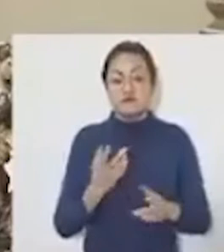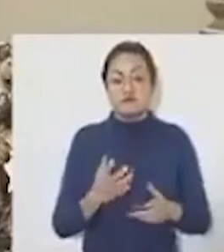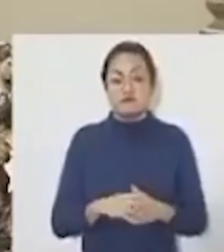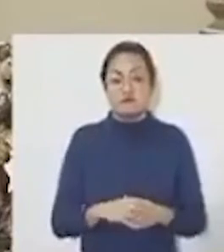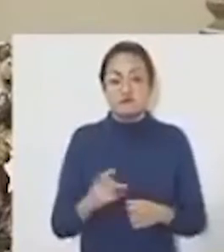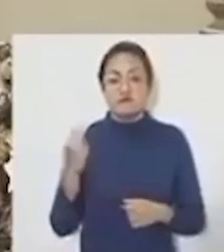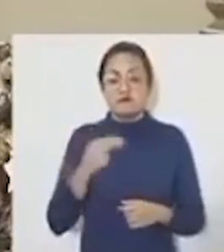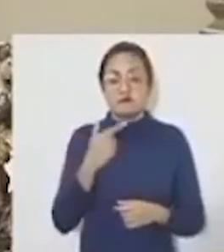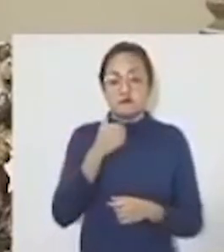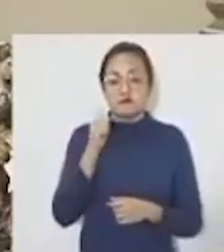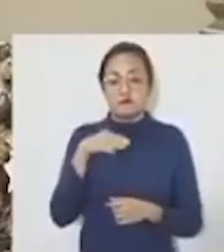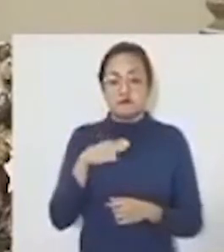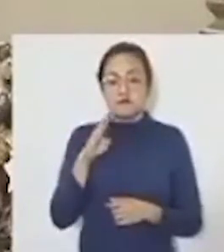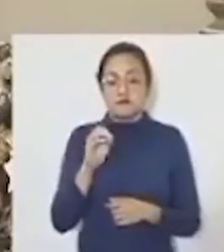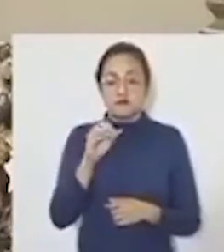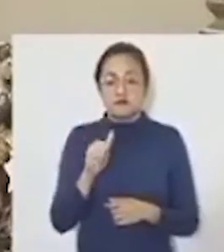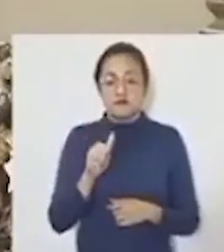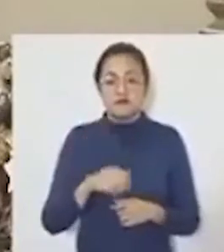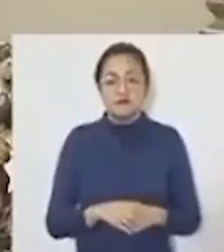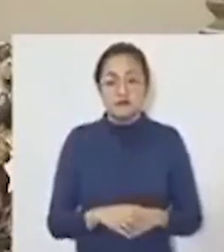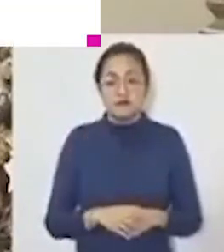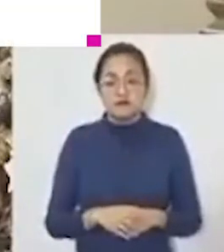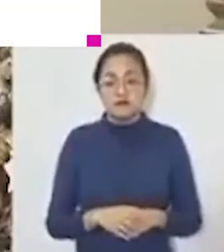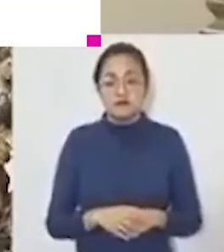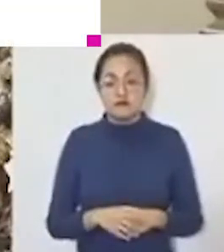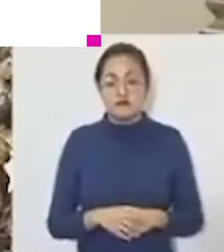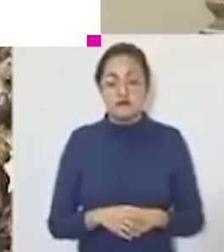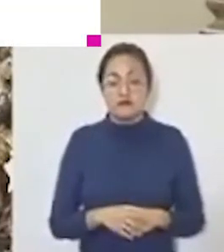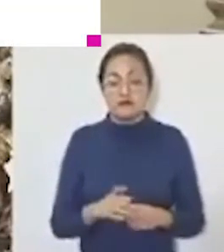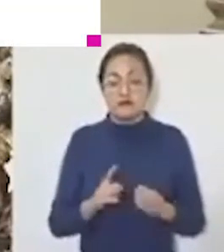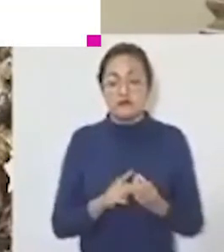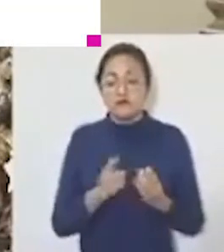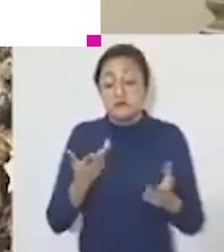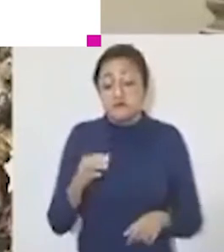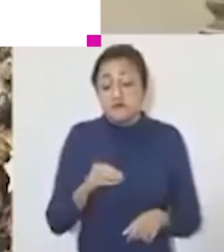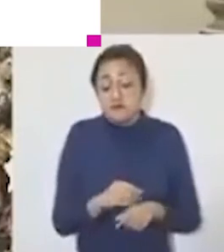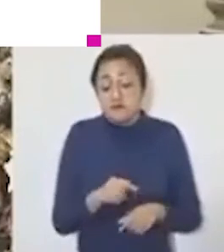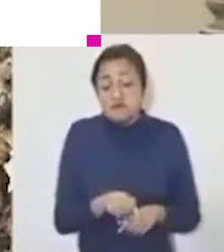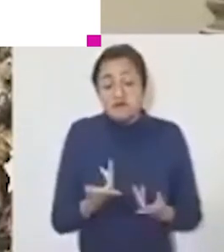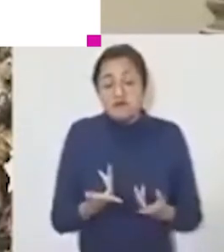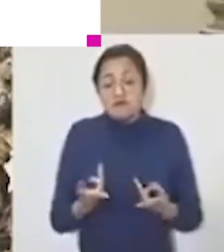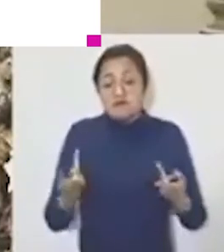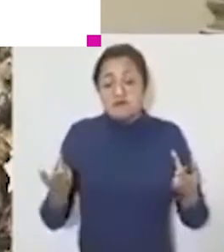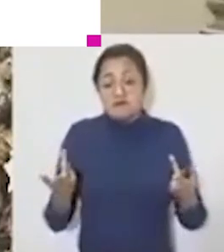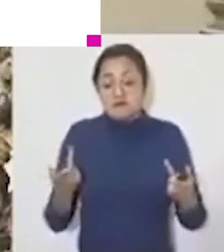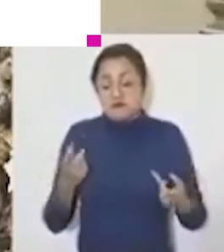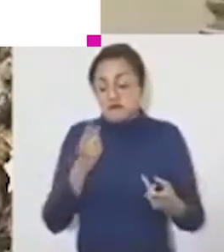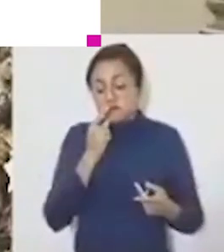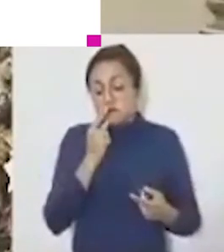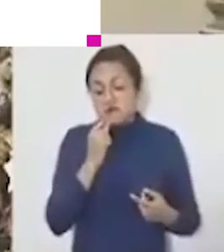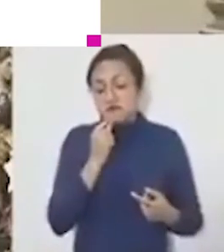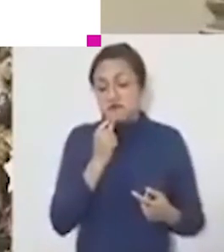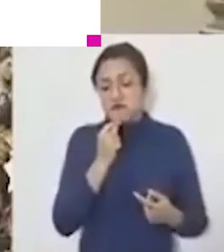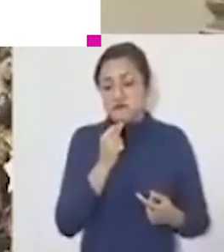calificó Miguel Barbosa como un servidor público oscuro? La desaparición de esta unidad mixta se dará en el marco de los cambios